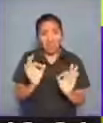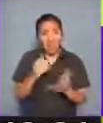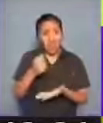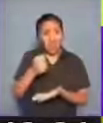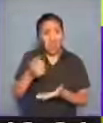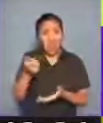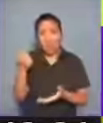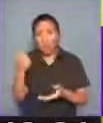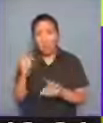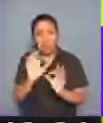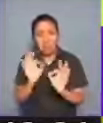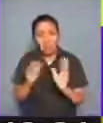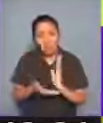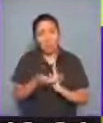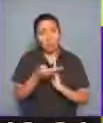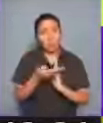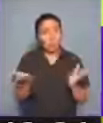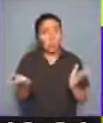las